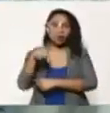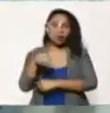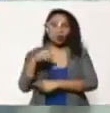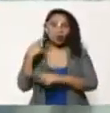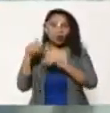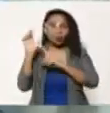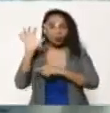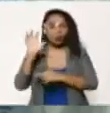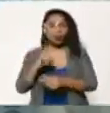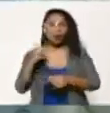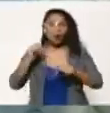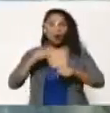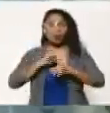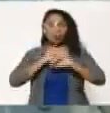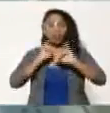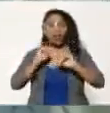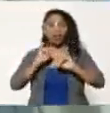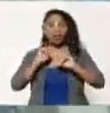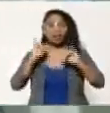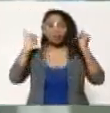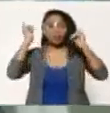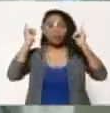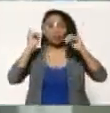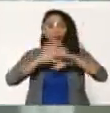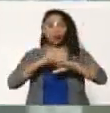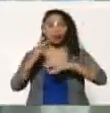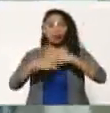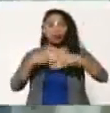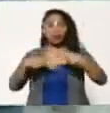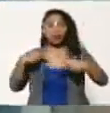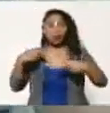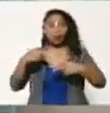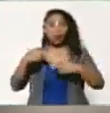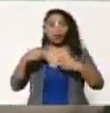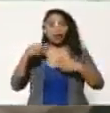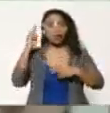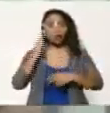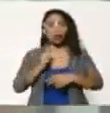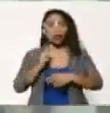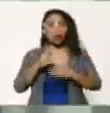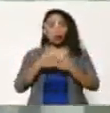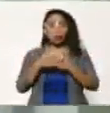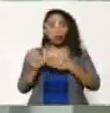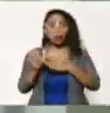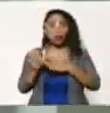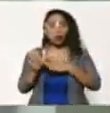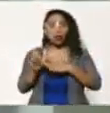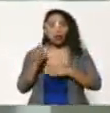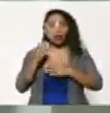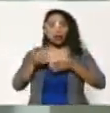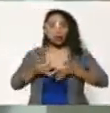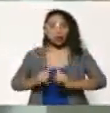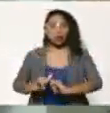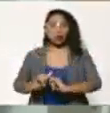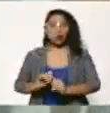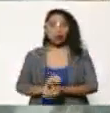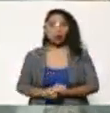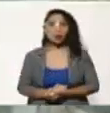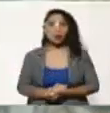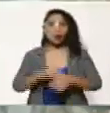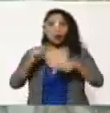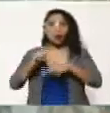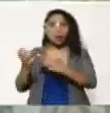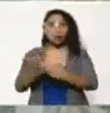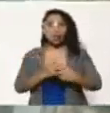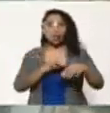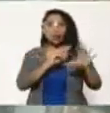estamos de fiesta porque la revolución bolivariana le ha abierto sus puertas a sus hijos la patria le abre la puerta a sus hijos hoy recibimos